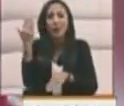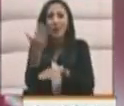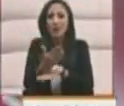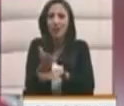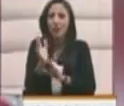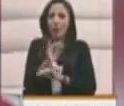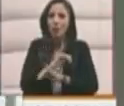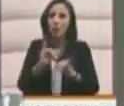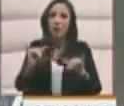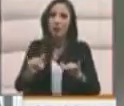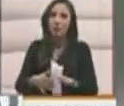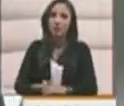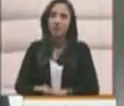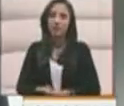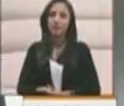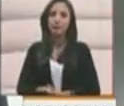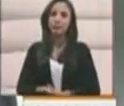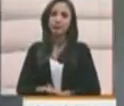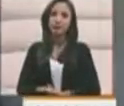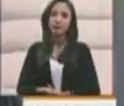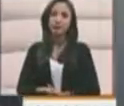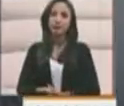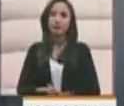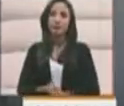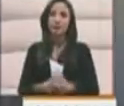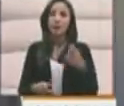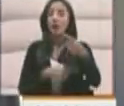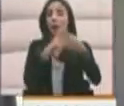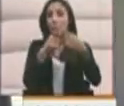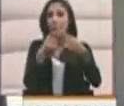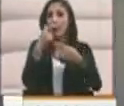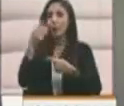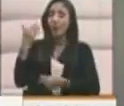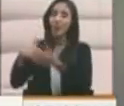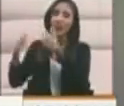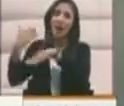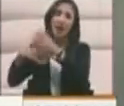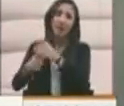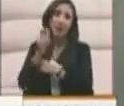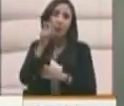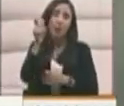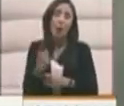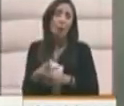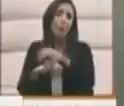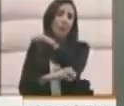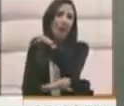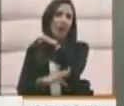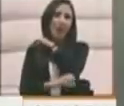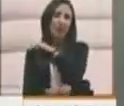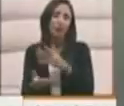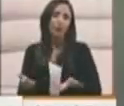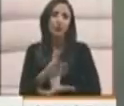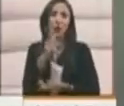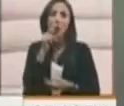le ha hecho a nuestra patria. Bueno, en primer lugar, eso tenía que ser desde cuando. Ese es un tipo delincuente y